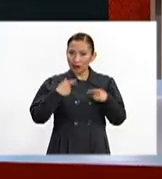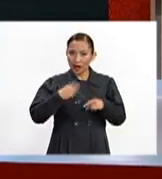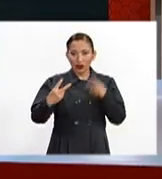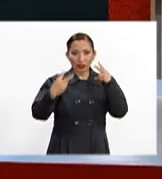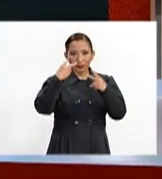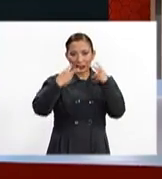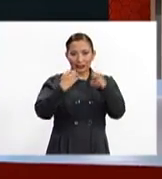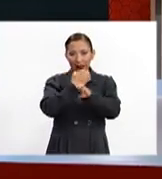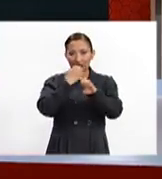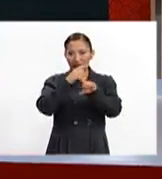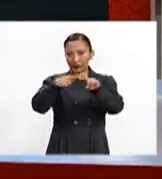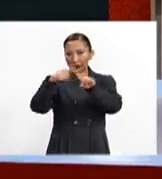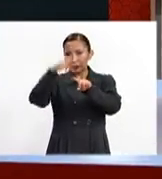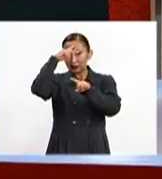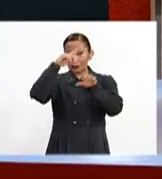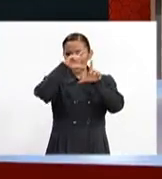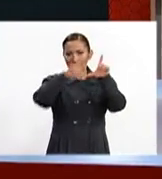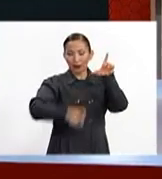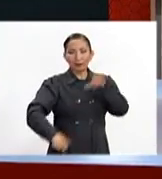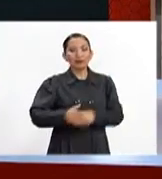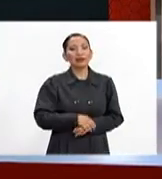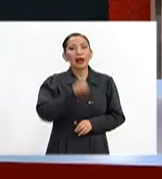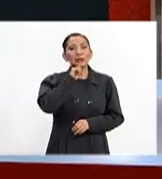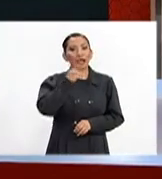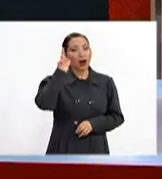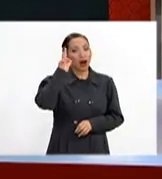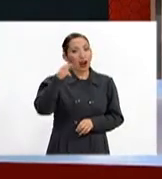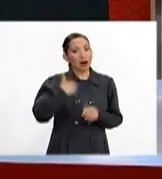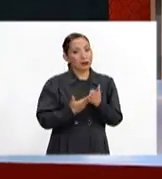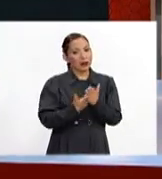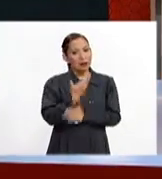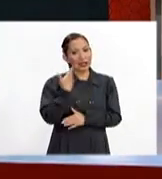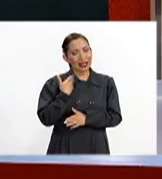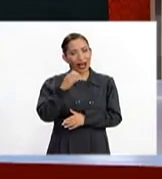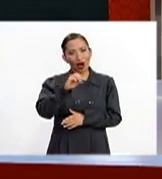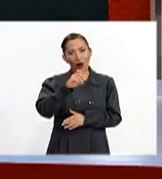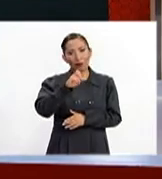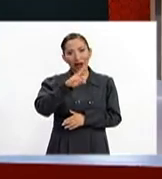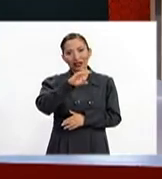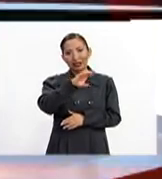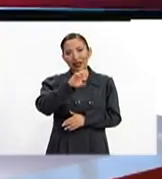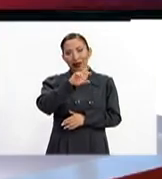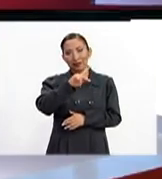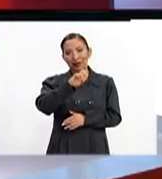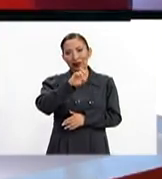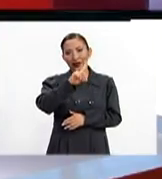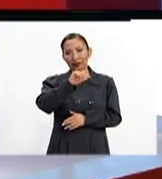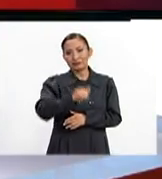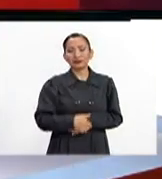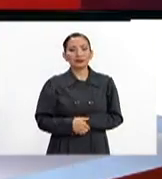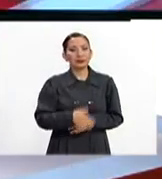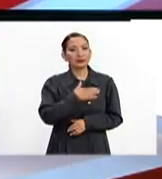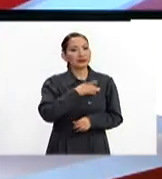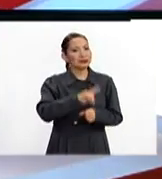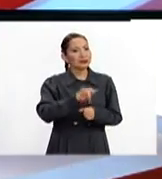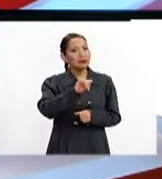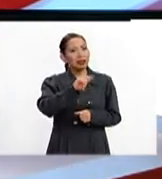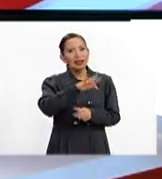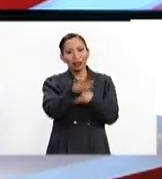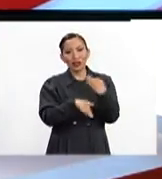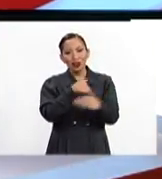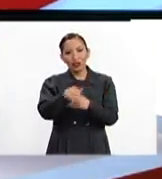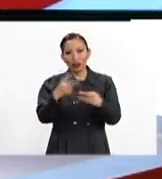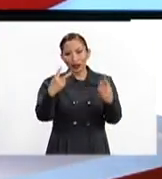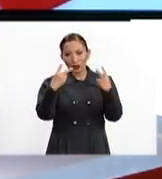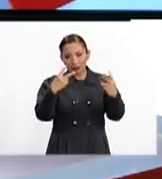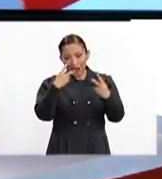en el interior de la República Mexicana. Saludo con gusto, como cada mañana, a Omar Cepeda. Omar. Muy buenos días, Pati. Muy buenos días a todos